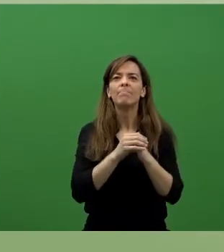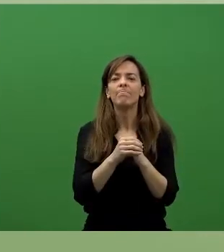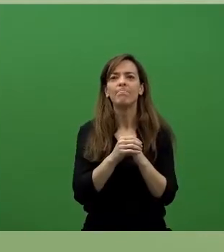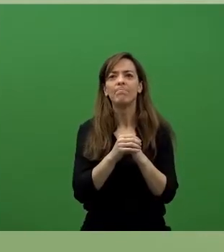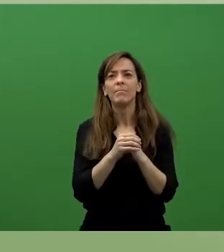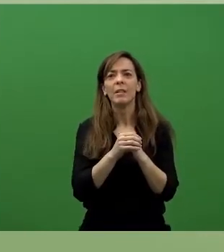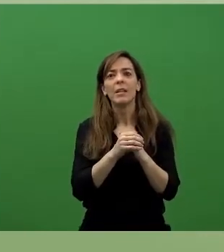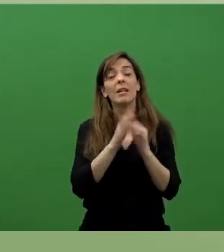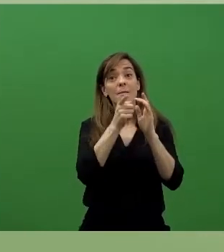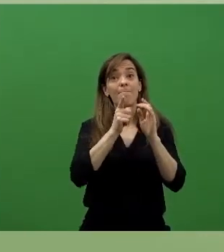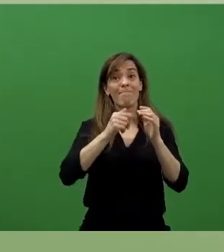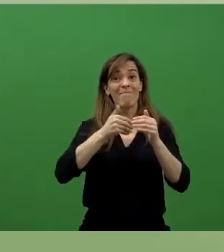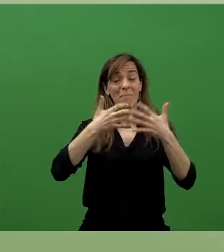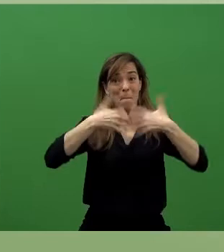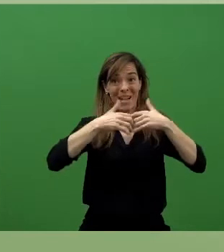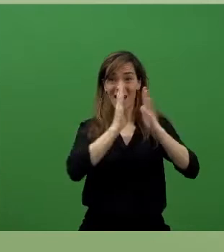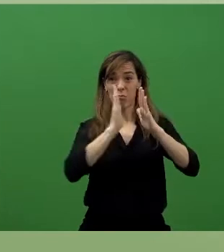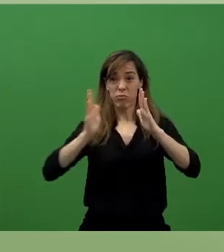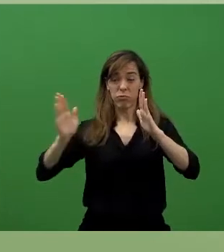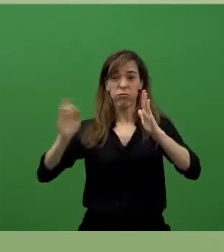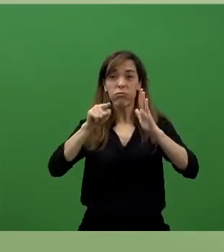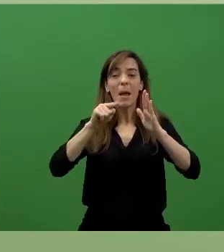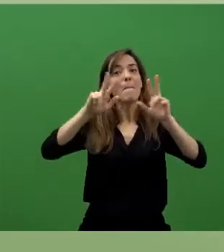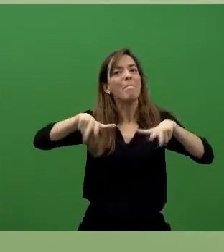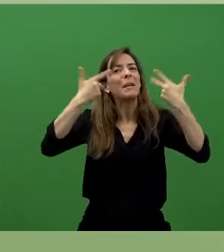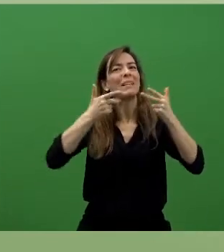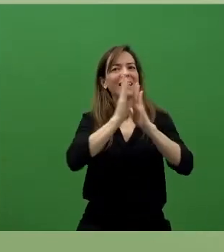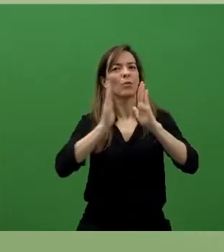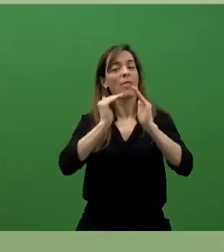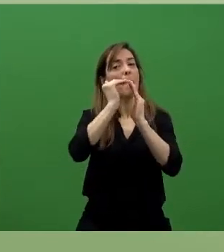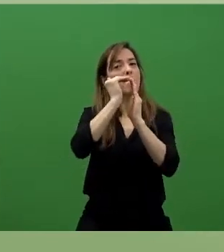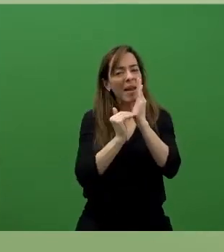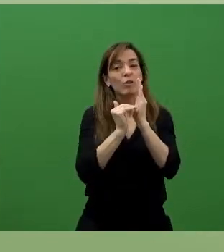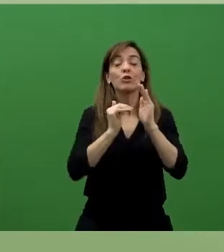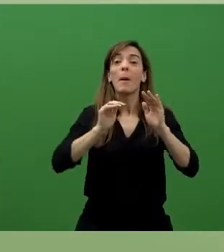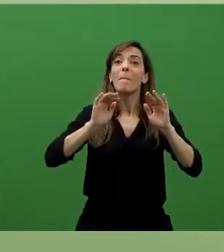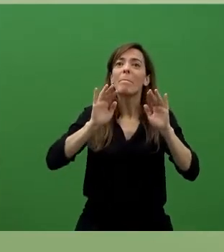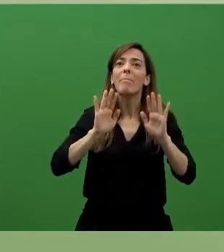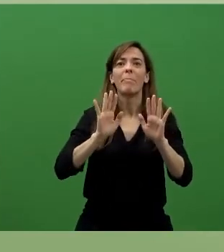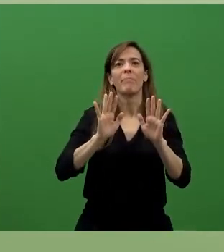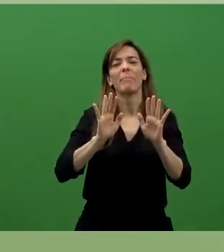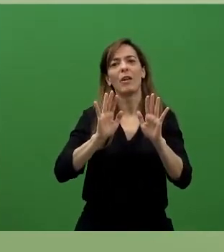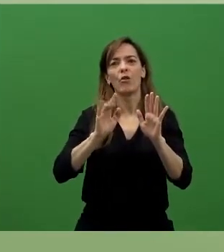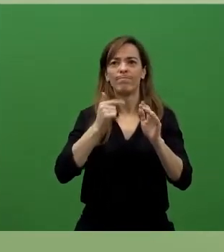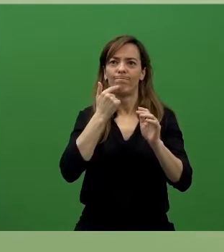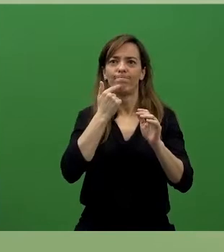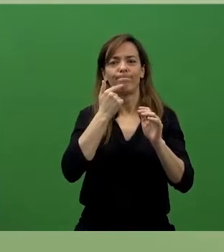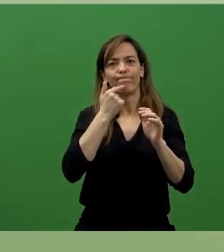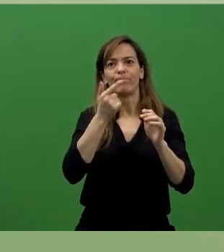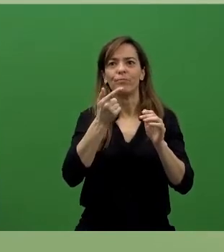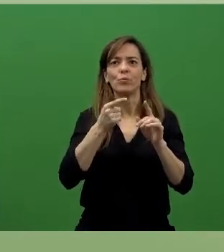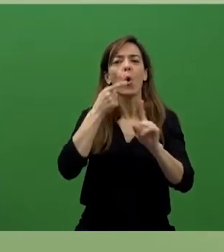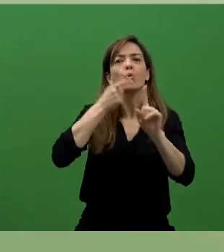Nanopore, y son secuenciadores que permiten secuenciar menos, pero con otro tipo de atribuciones. Es decir, en